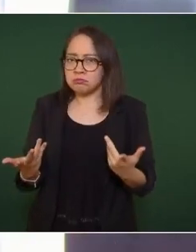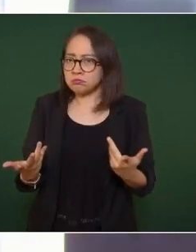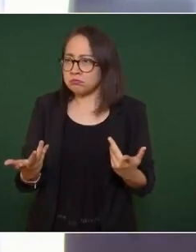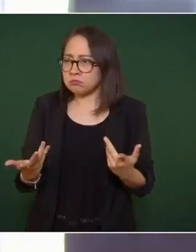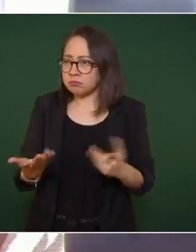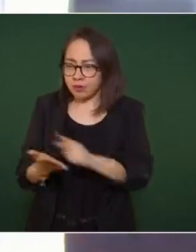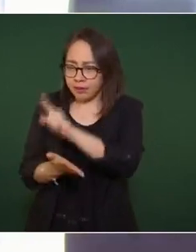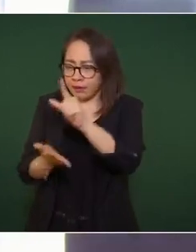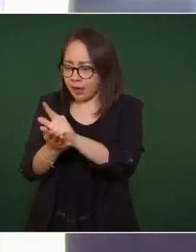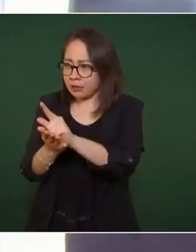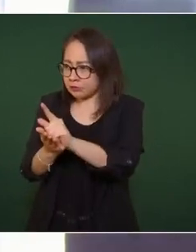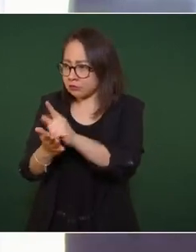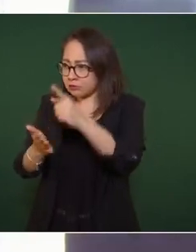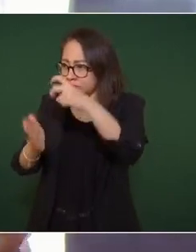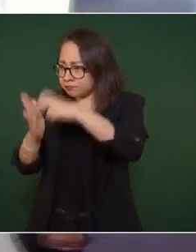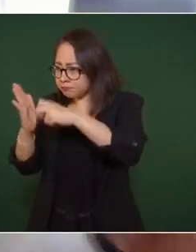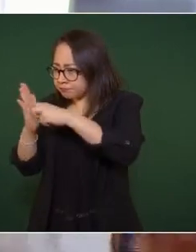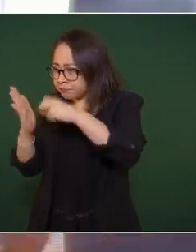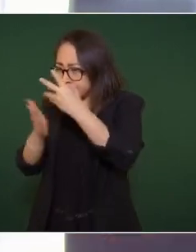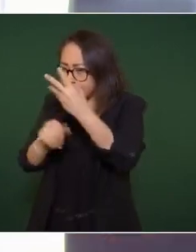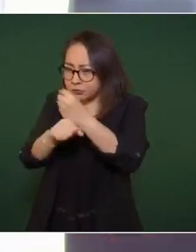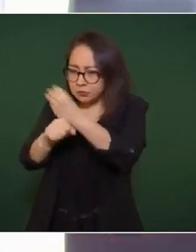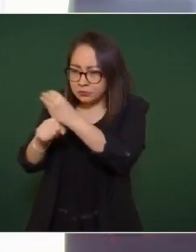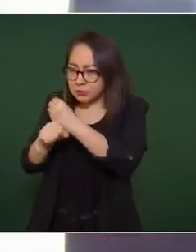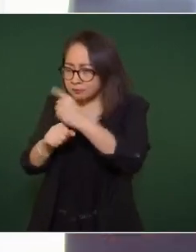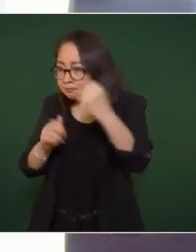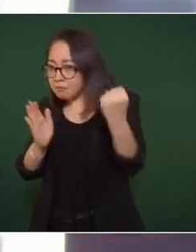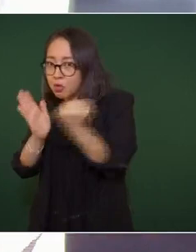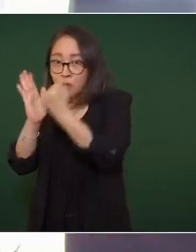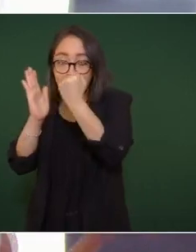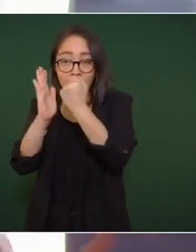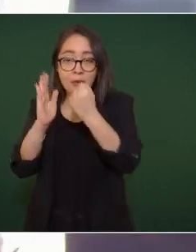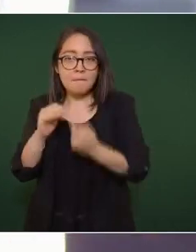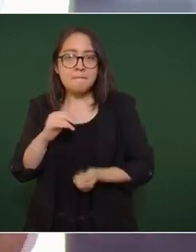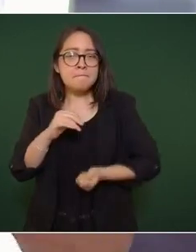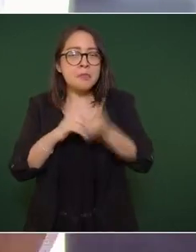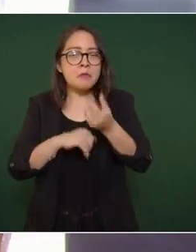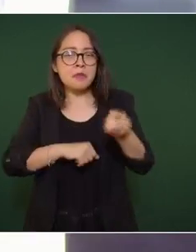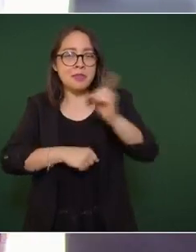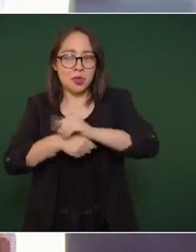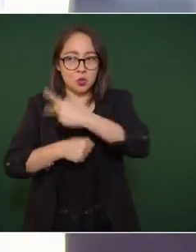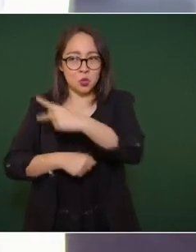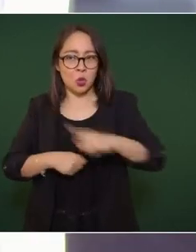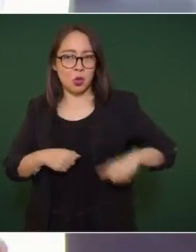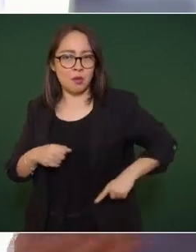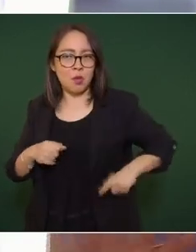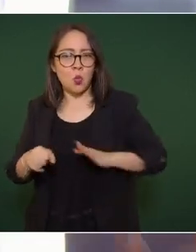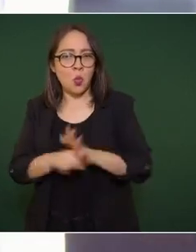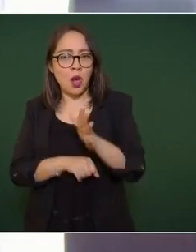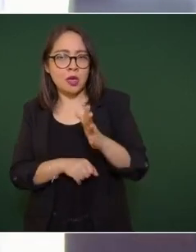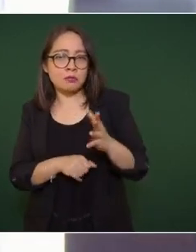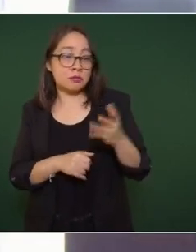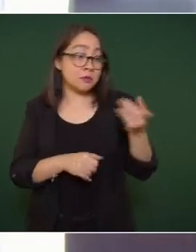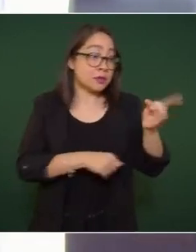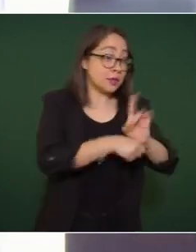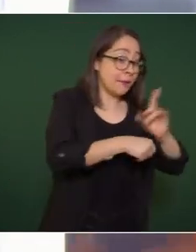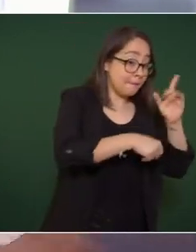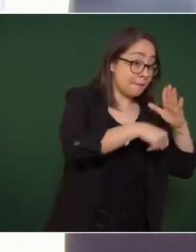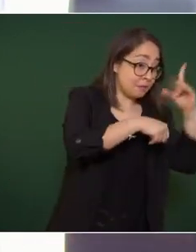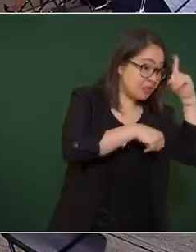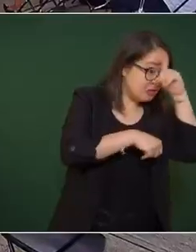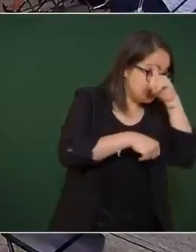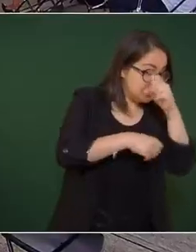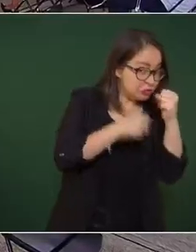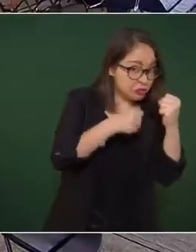alguna reforma constitucional aprobada, el primer día de su gobierno? ¿Cuál considera usted que serían estos dos paralelos, tanto el día más difícil